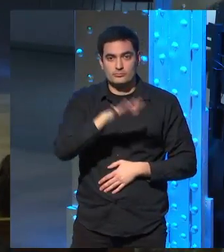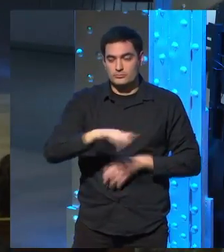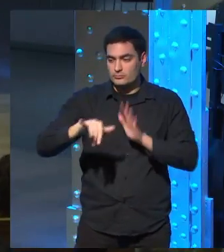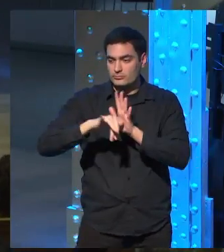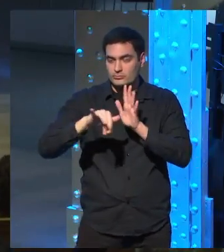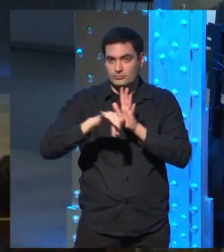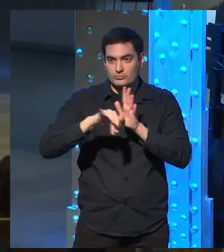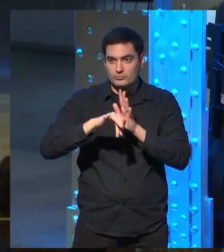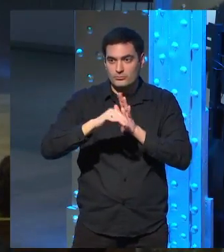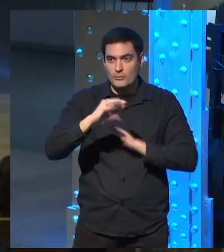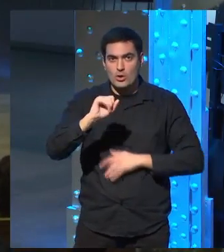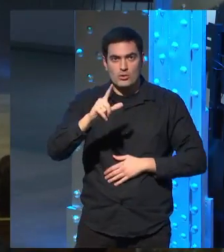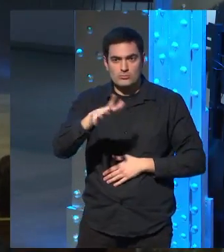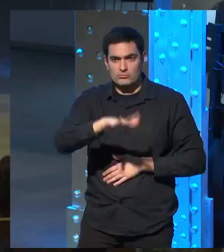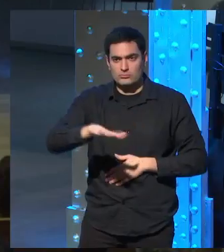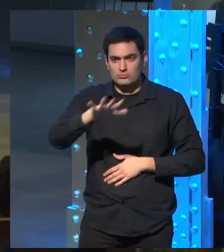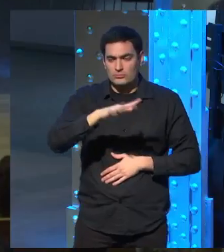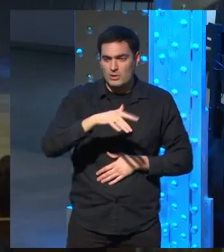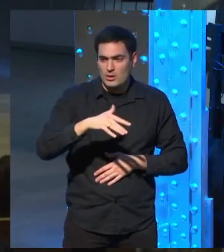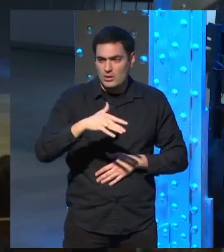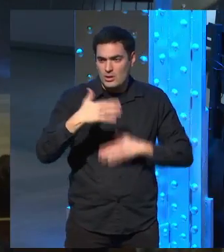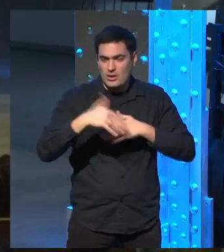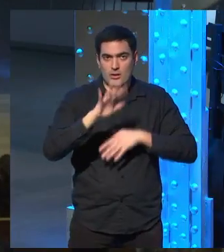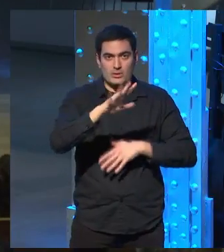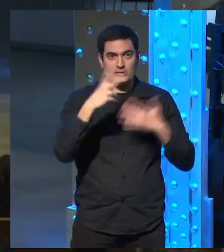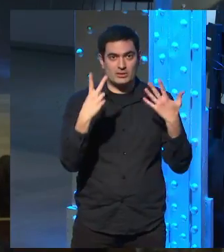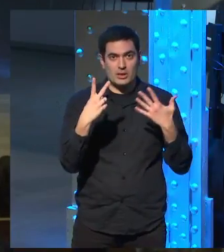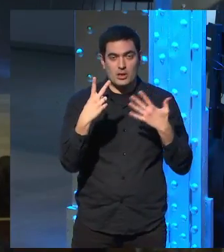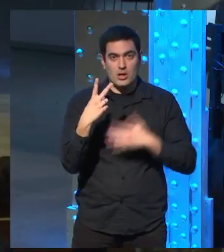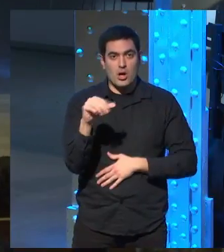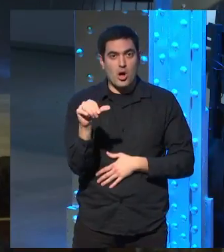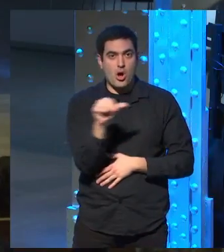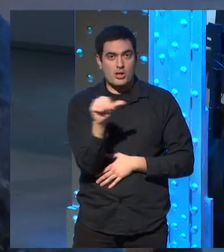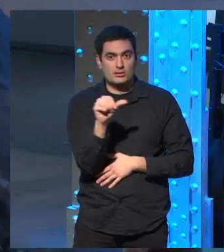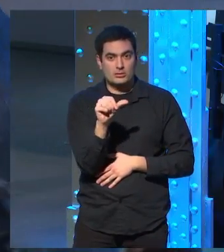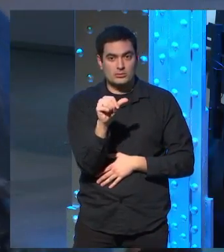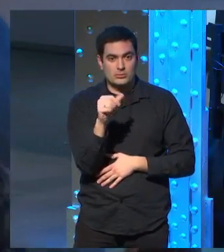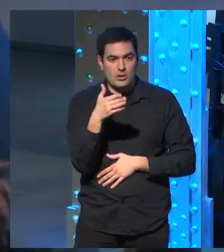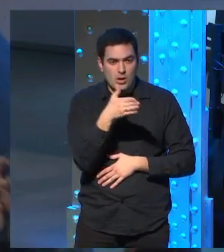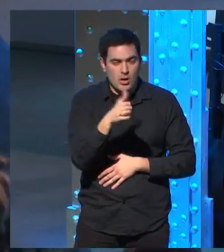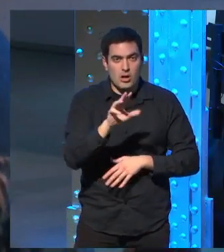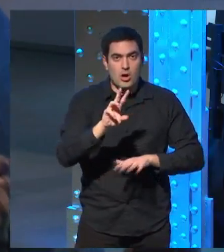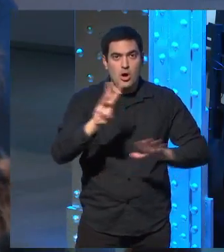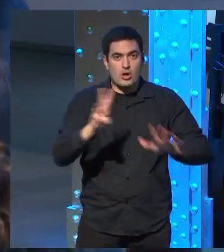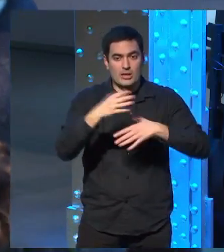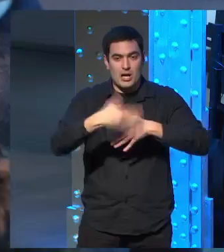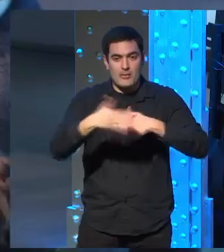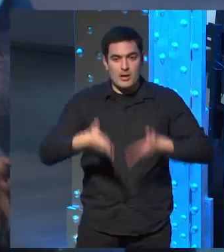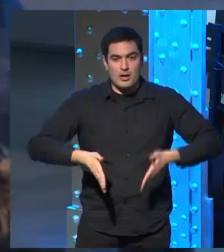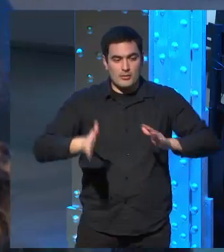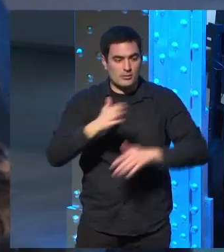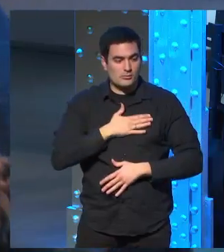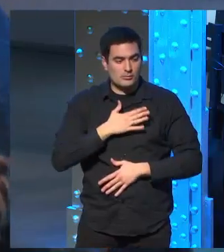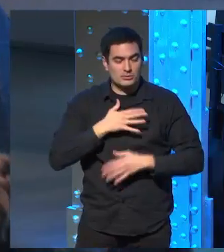cerca de Carnegie Hall. Sí. Él vivió en la calle 57 Oeste, ya hacia la octava avenida, ¿no? Ajá. Y a mí